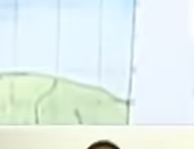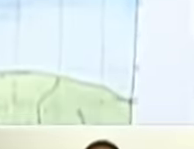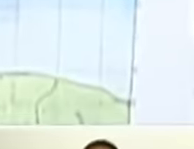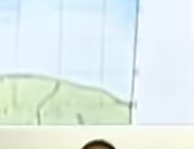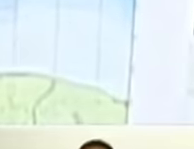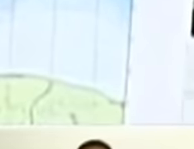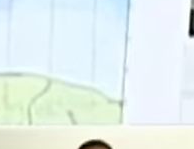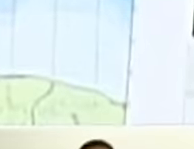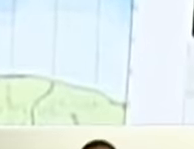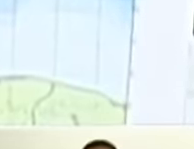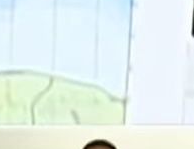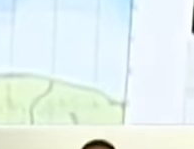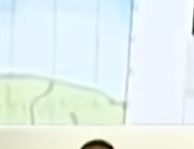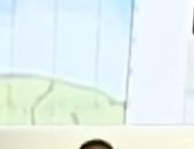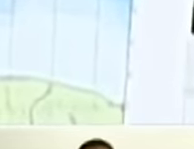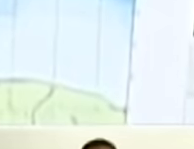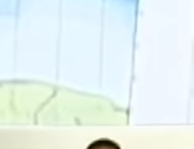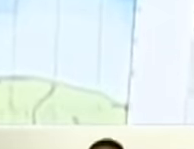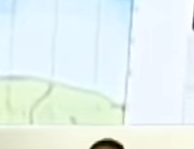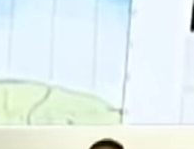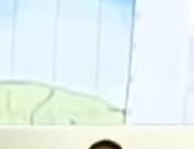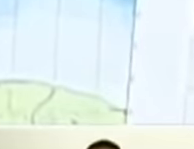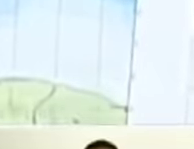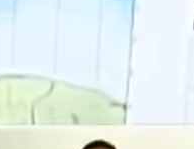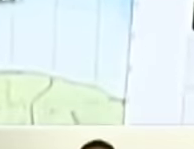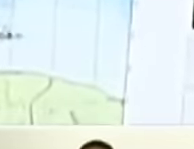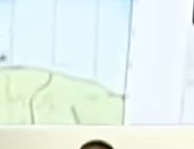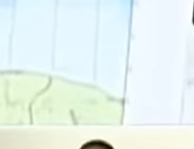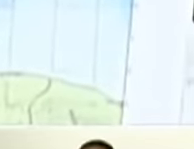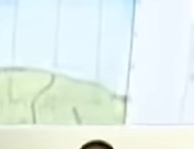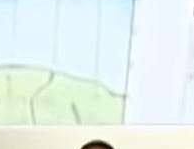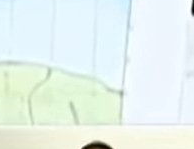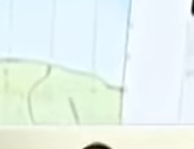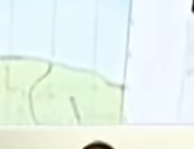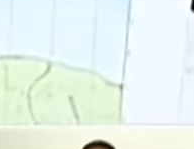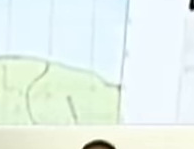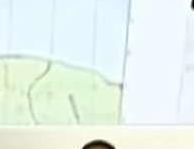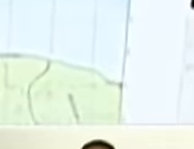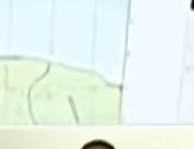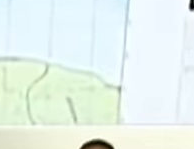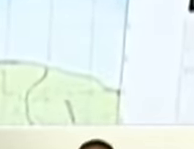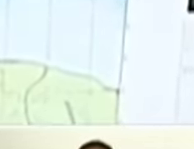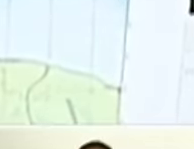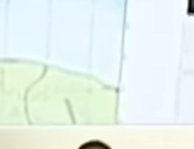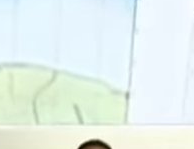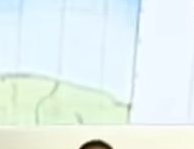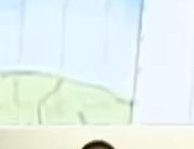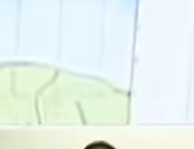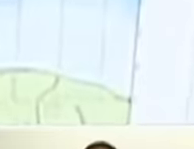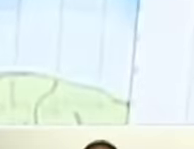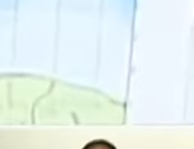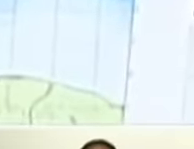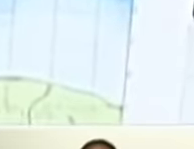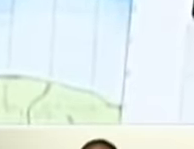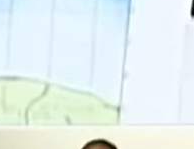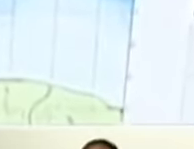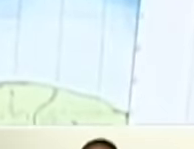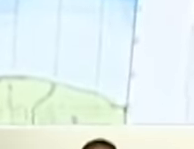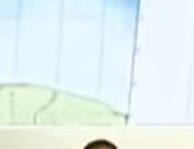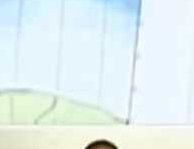Ni ellos ni nosotros podemos unilateralmente meter un barco ahí y empezar a sacar petróleo acá. Está por